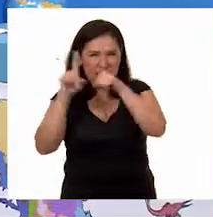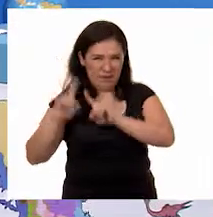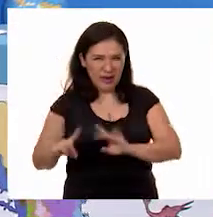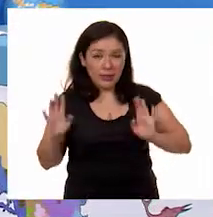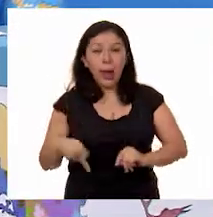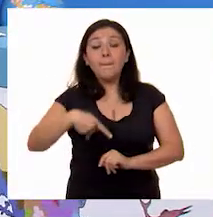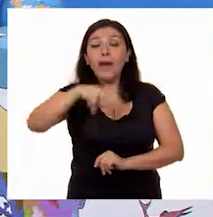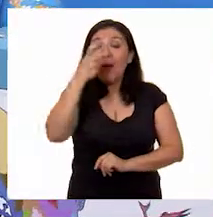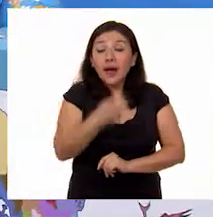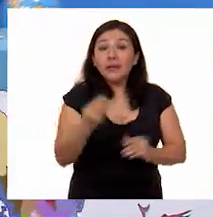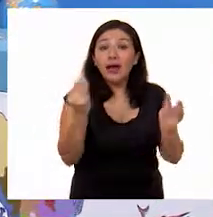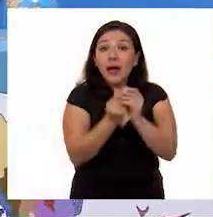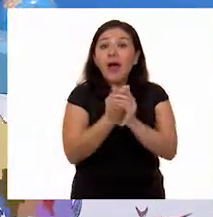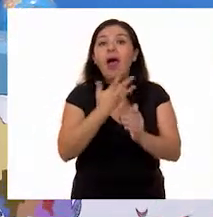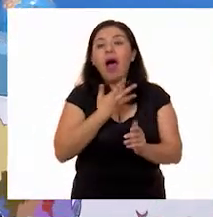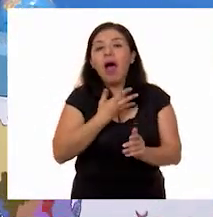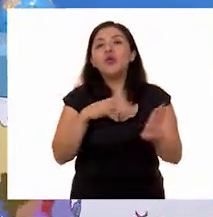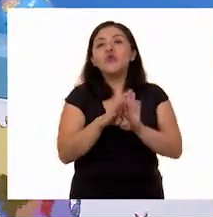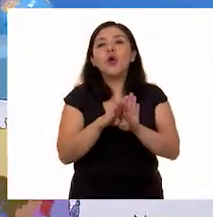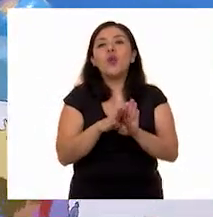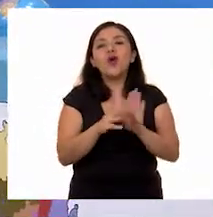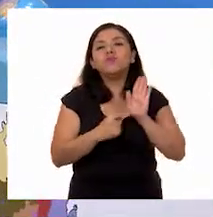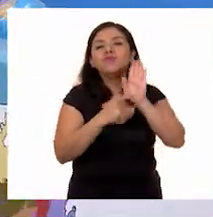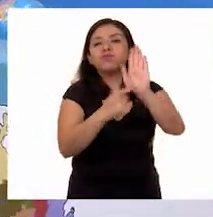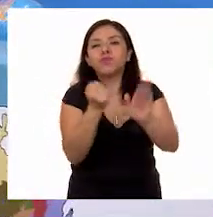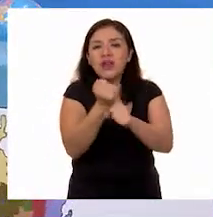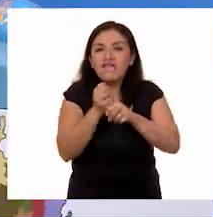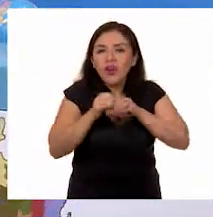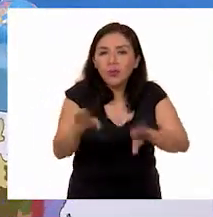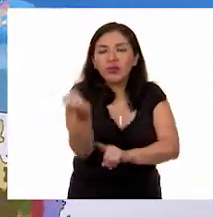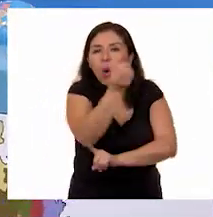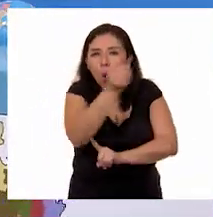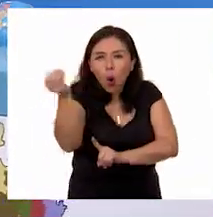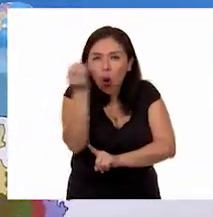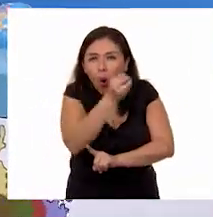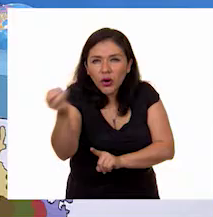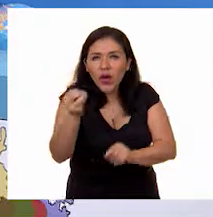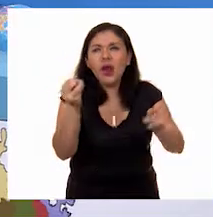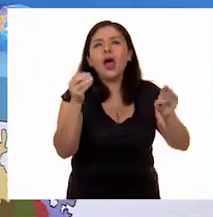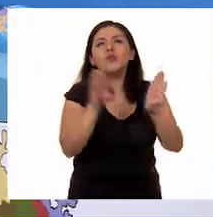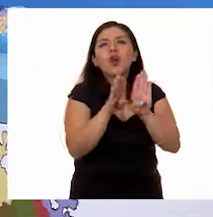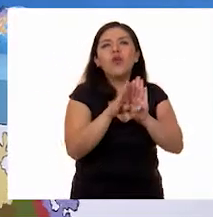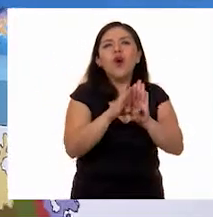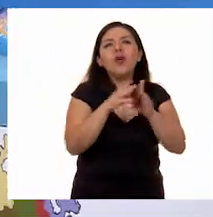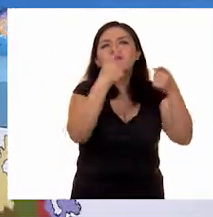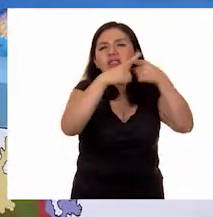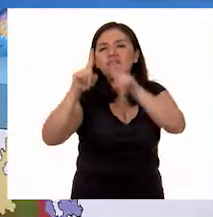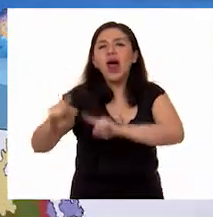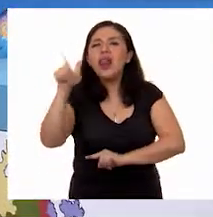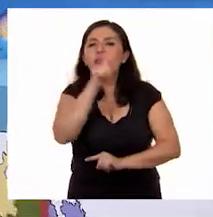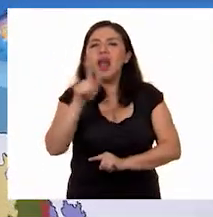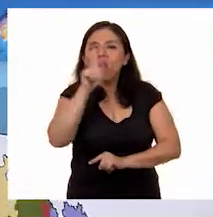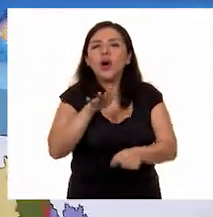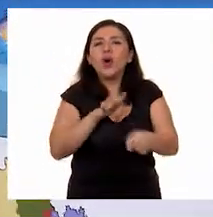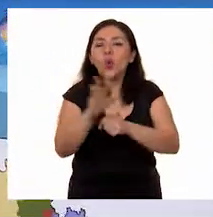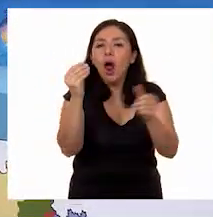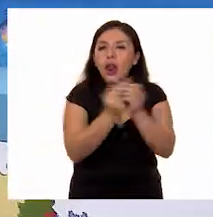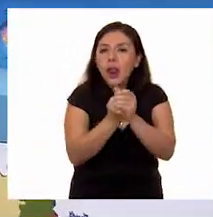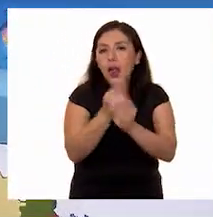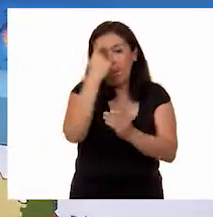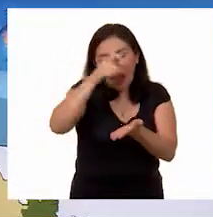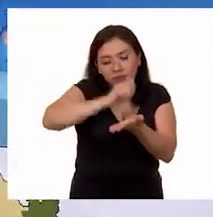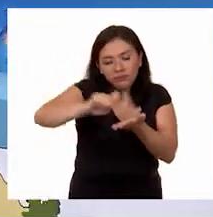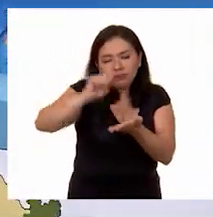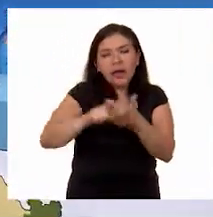se incluyen presentación de la información, organización, partes del texto, tipo de lenguaje,